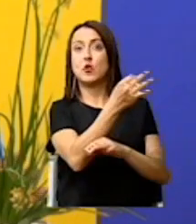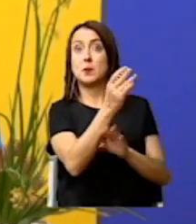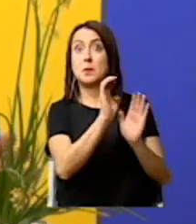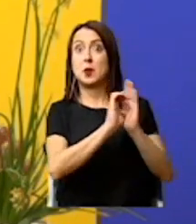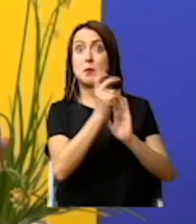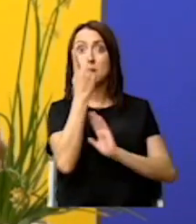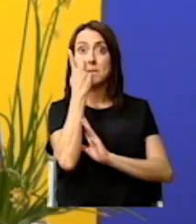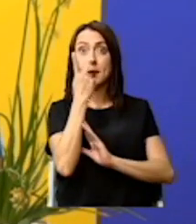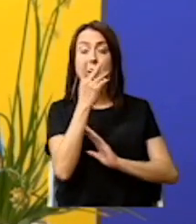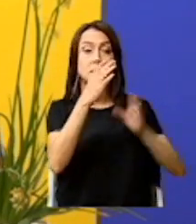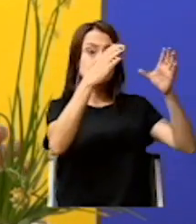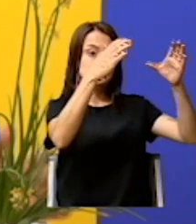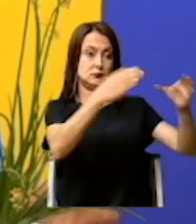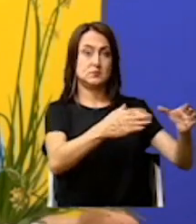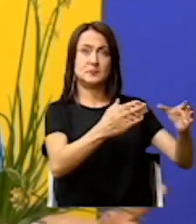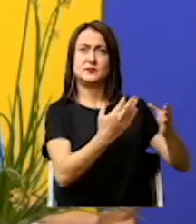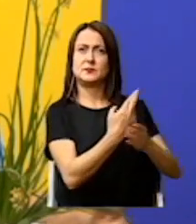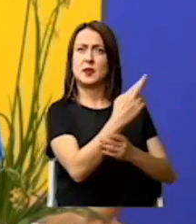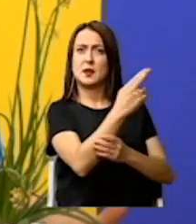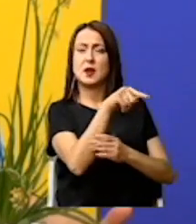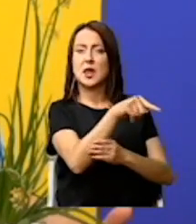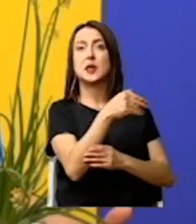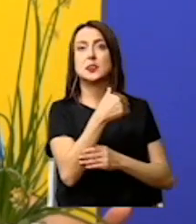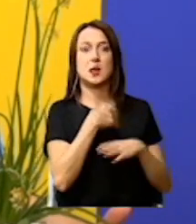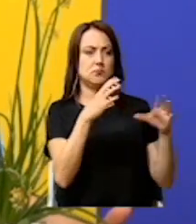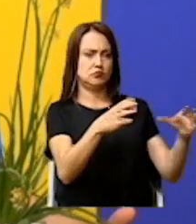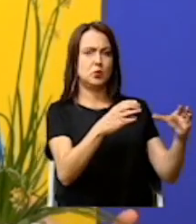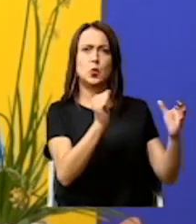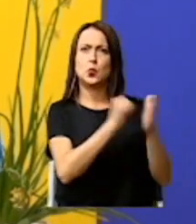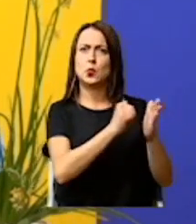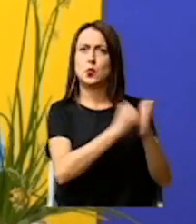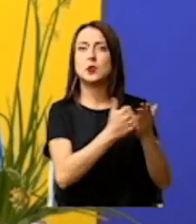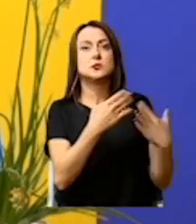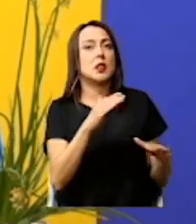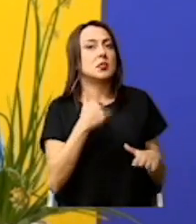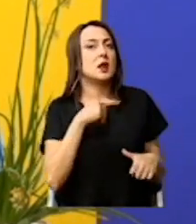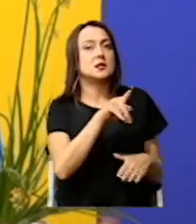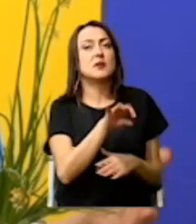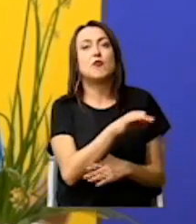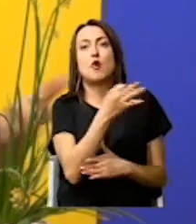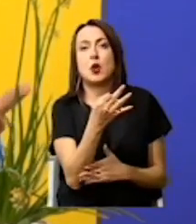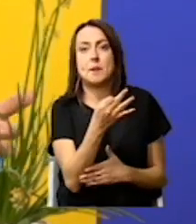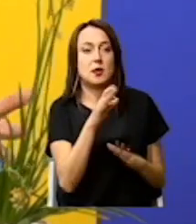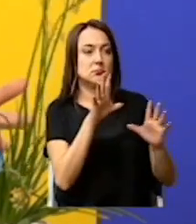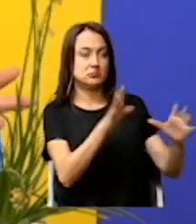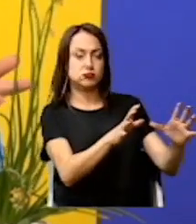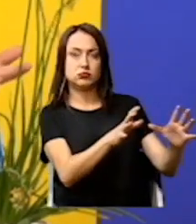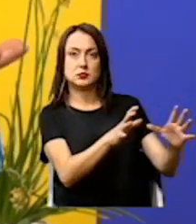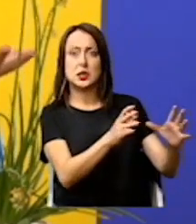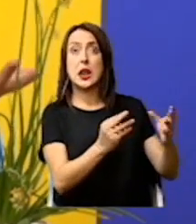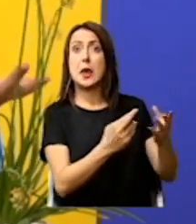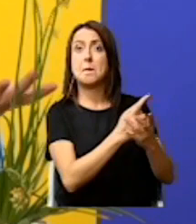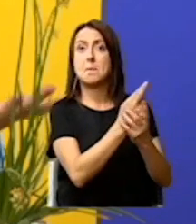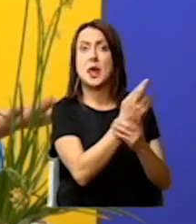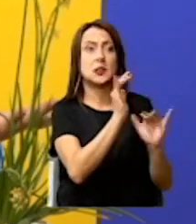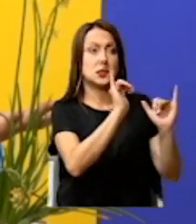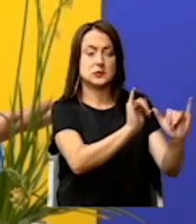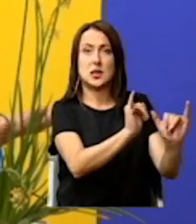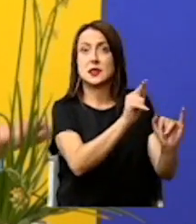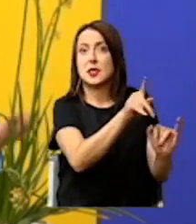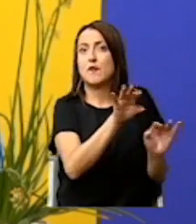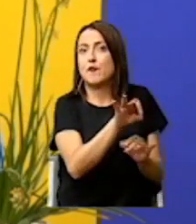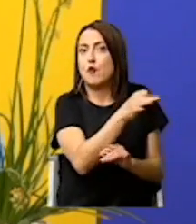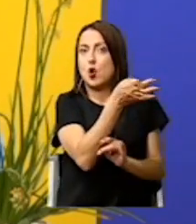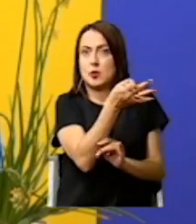vemos la maceta es un sólido y ya tiene esta forma. La planta es un sólido, tiene